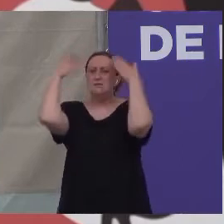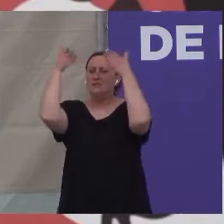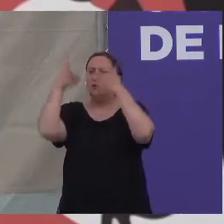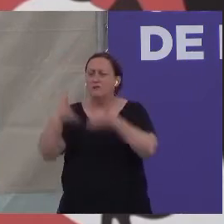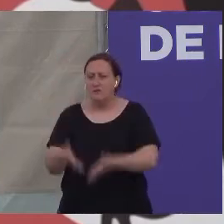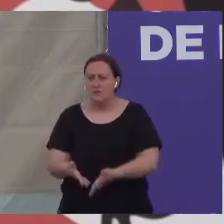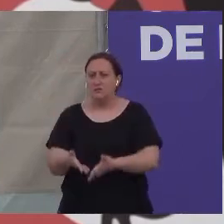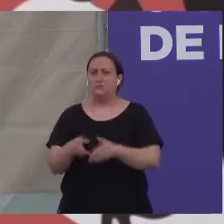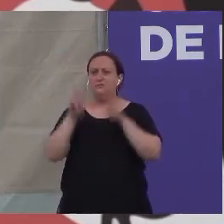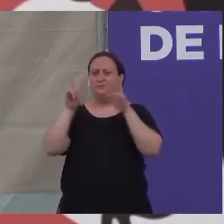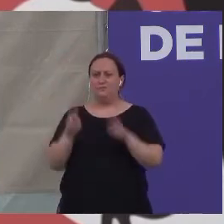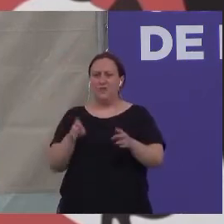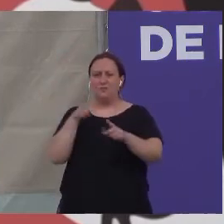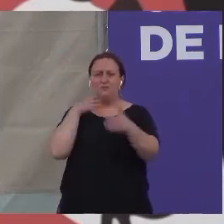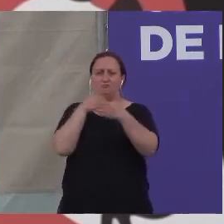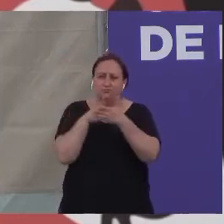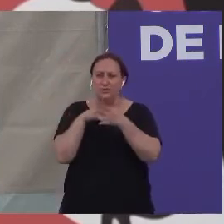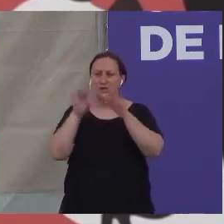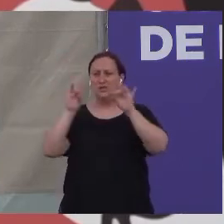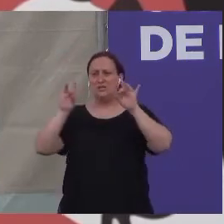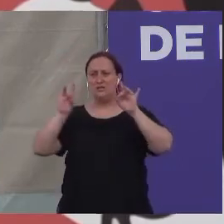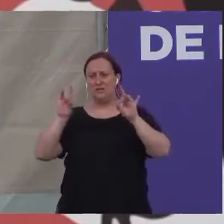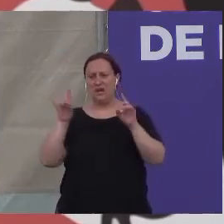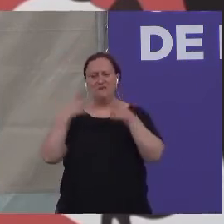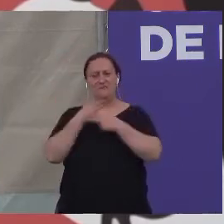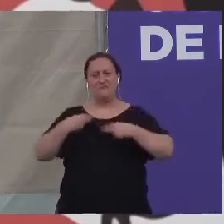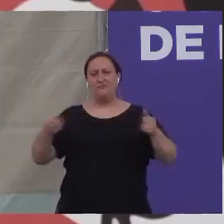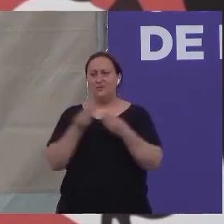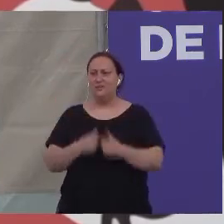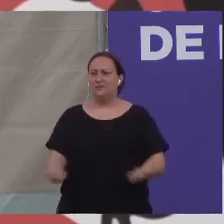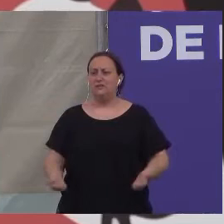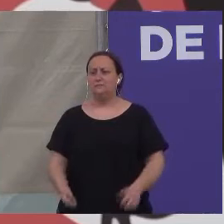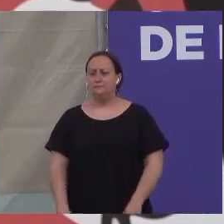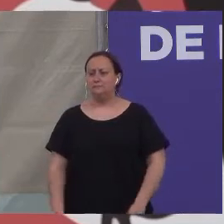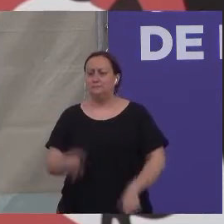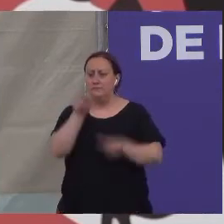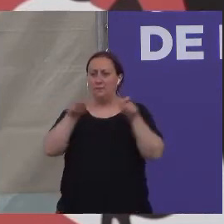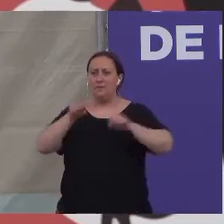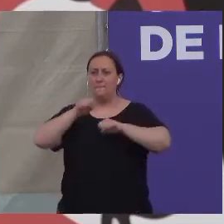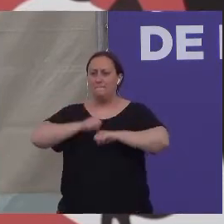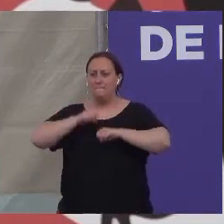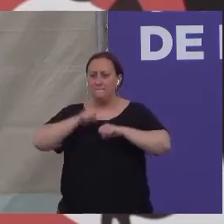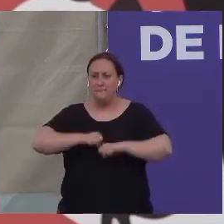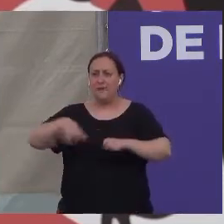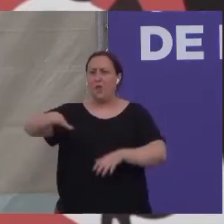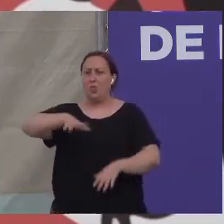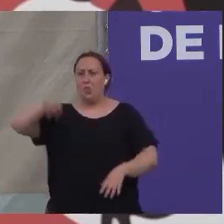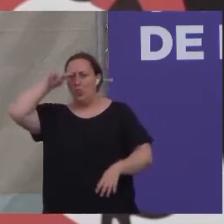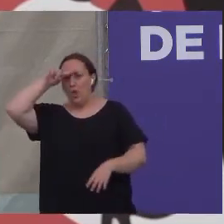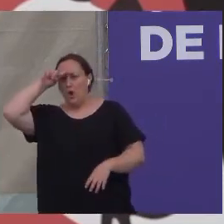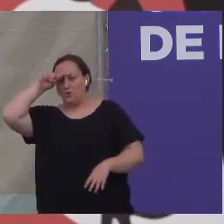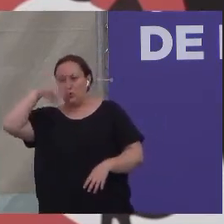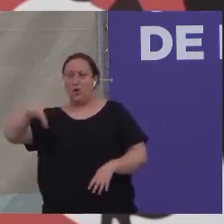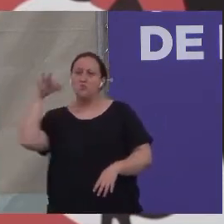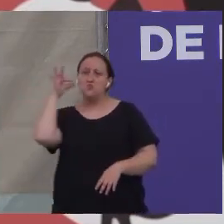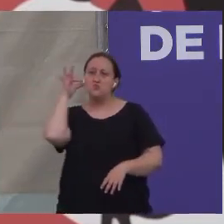Acabar con la brecha digital es uno de nuestros objetivos. Las personas mayores, el mundo rural, las mujeres